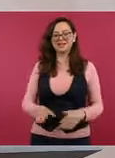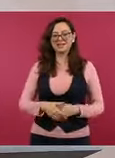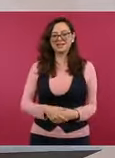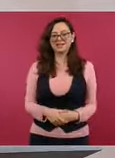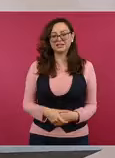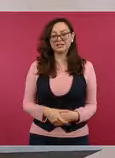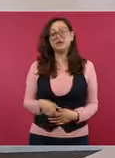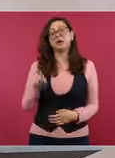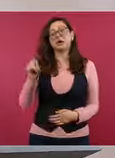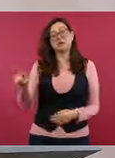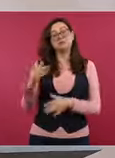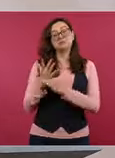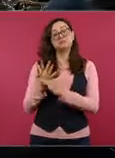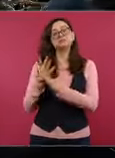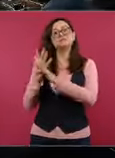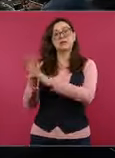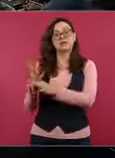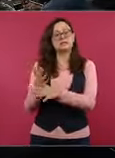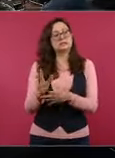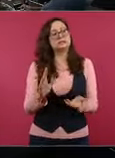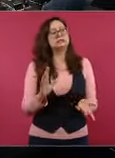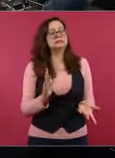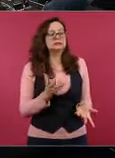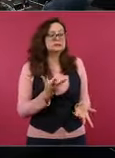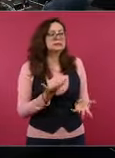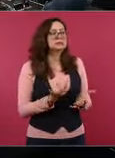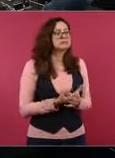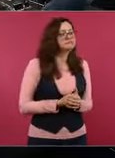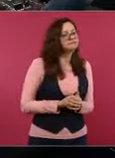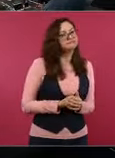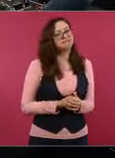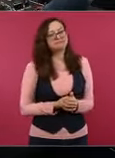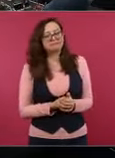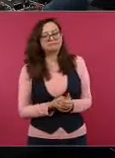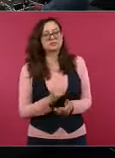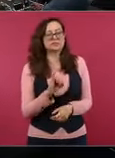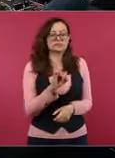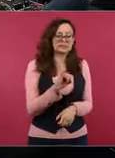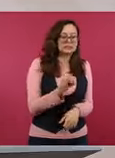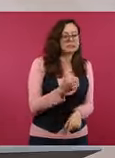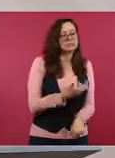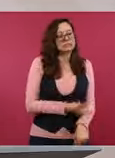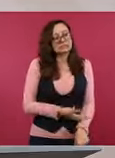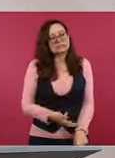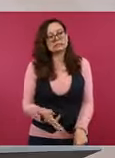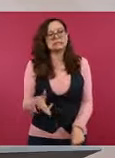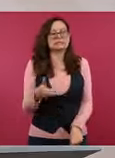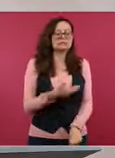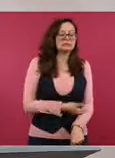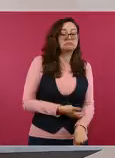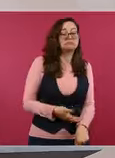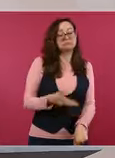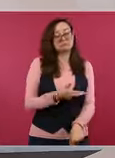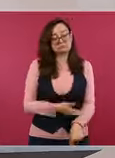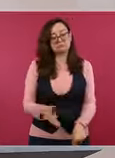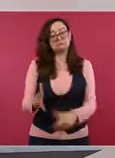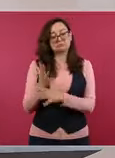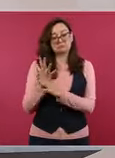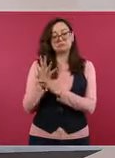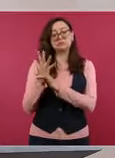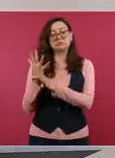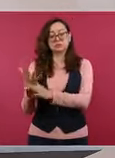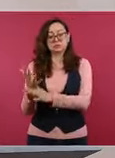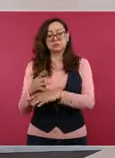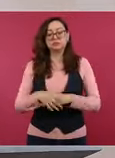a regularizar, o sea, de los 200, en realidad fueron los que se han registrado,